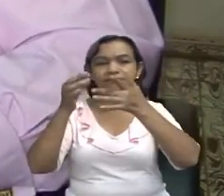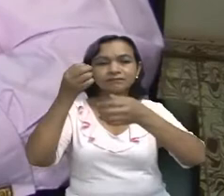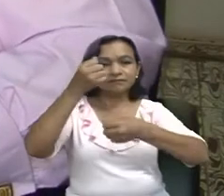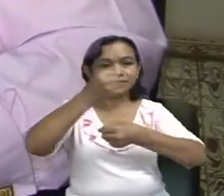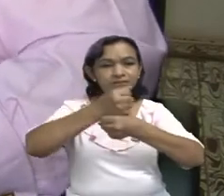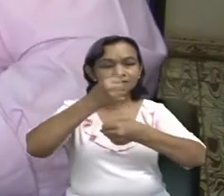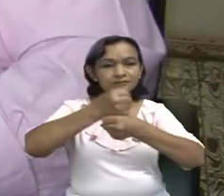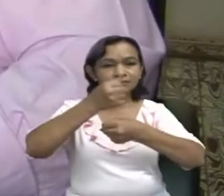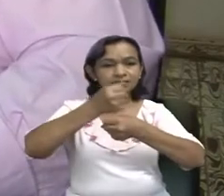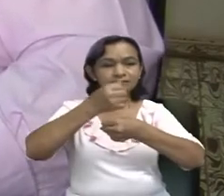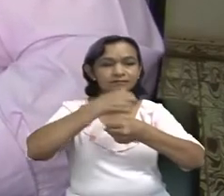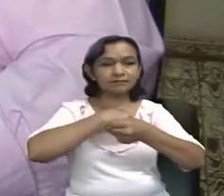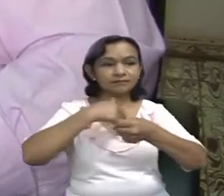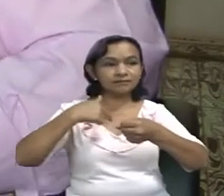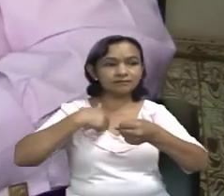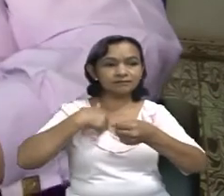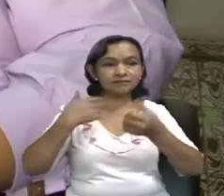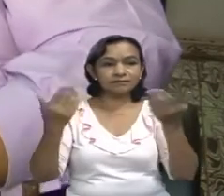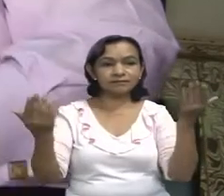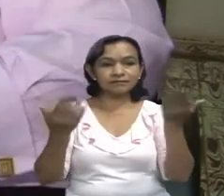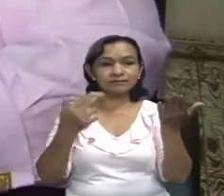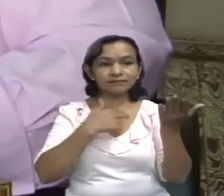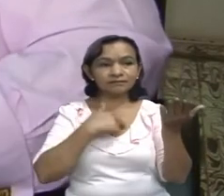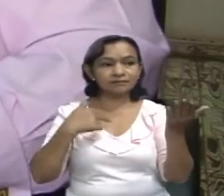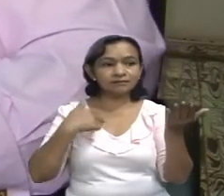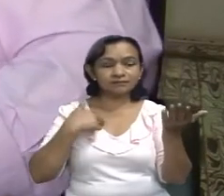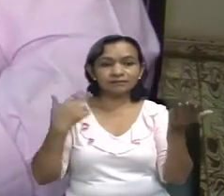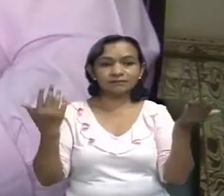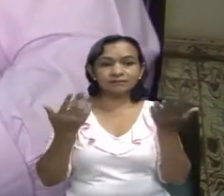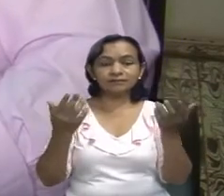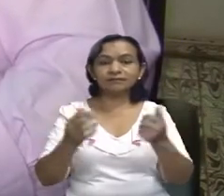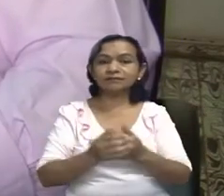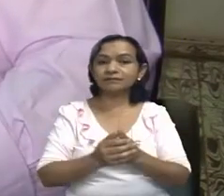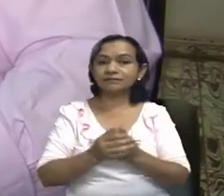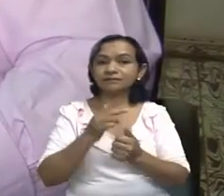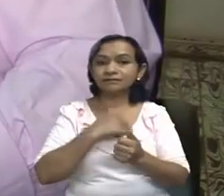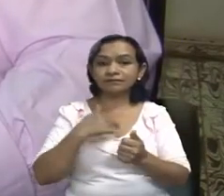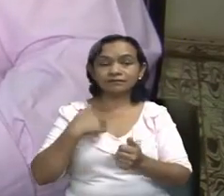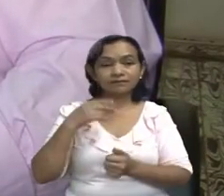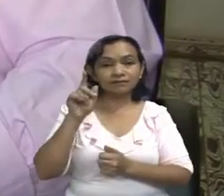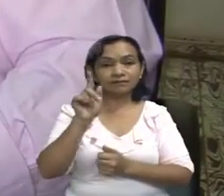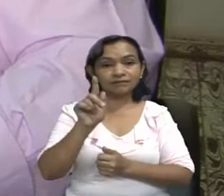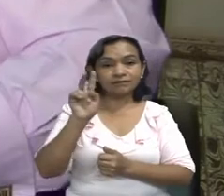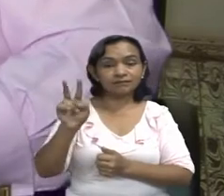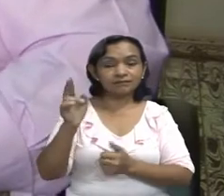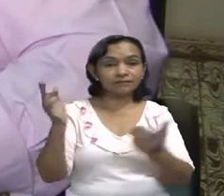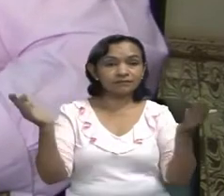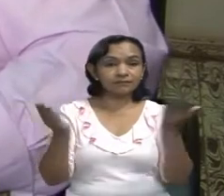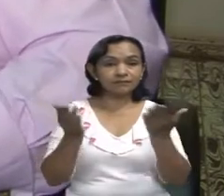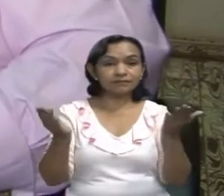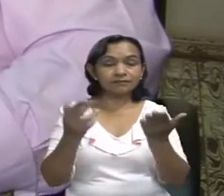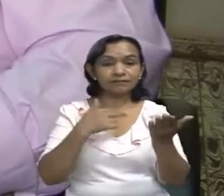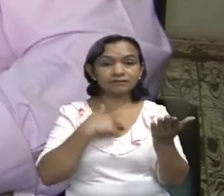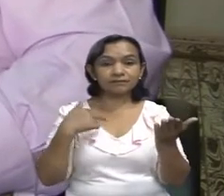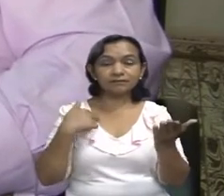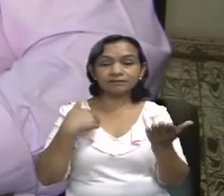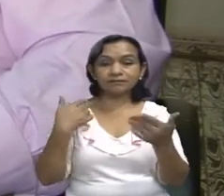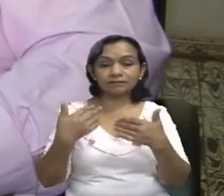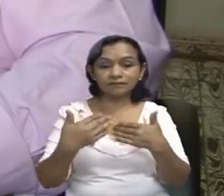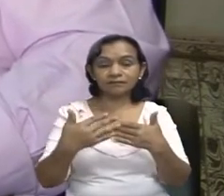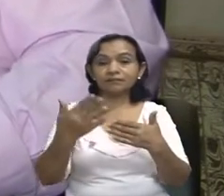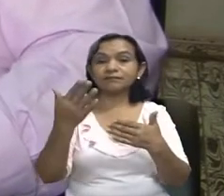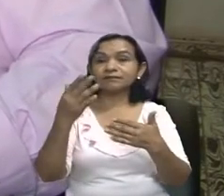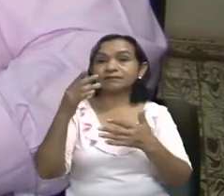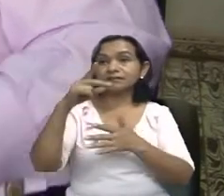Y yo no dudo que ha dado un salto cualitativo el canal parlamentario ahora con la administración de Gustavo